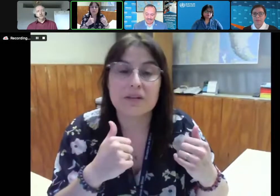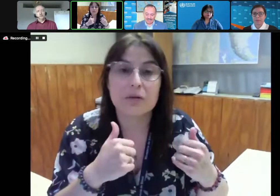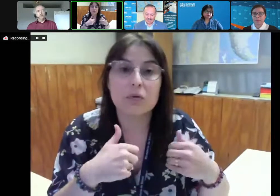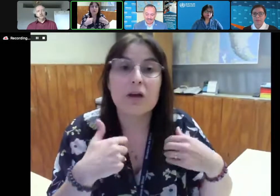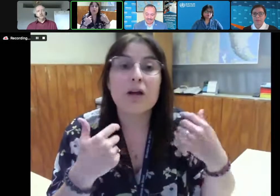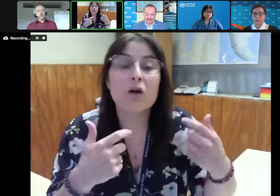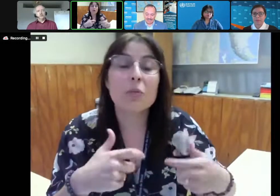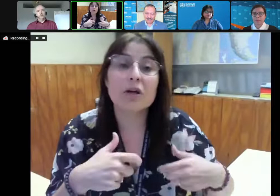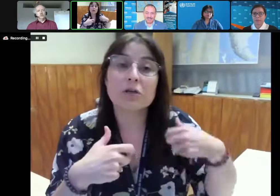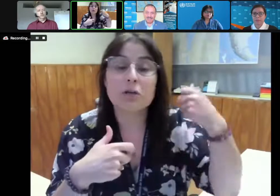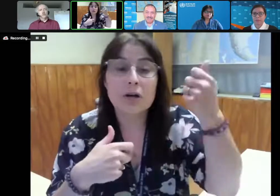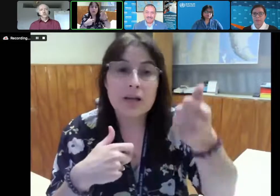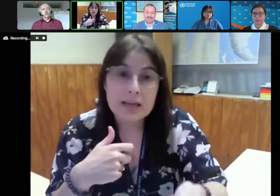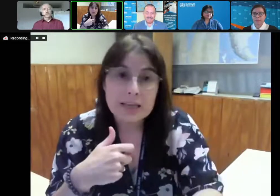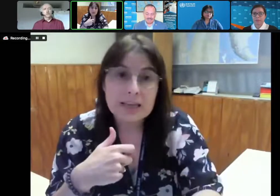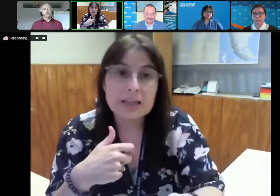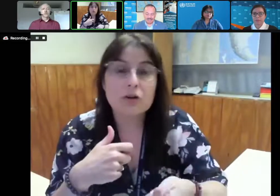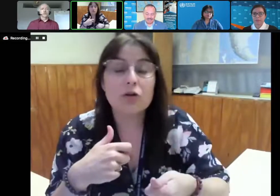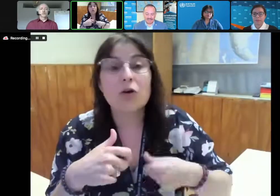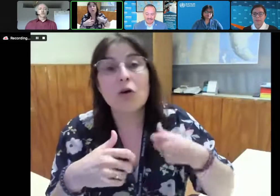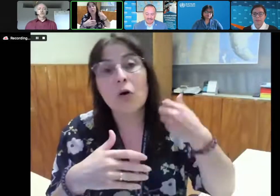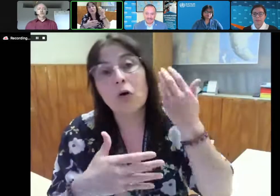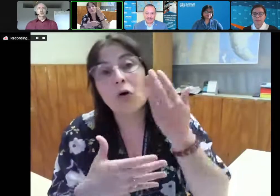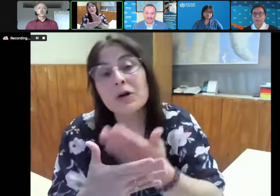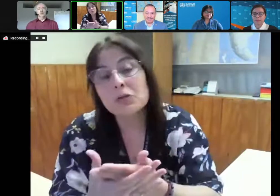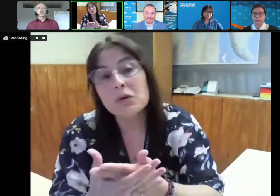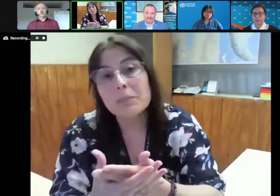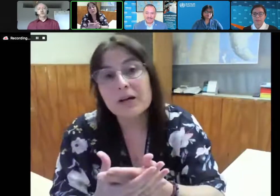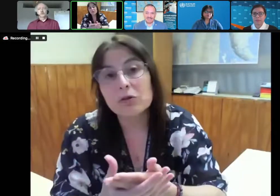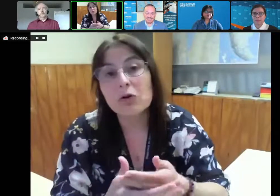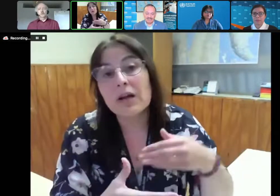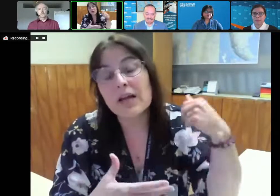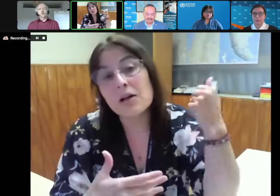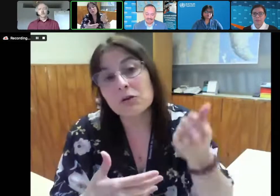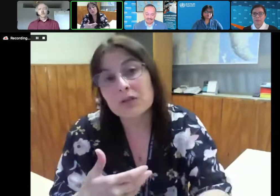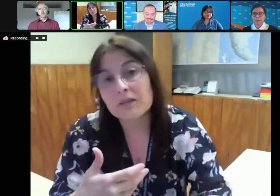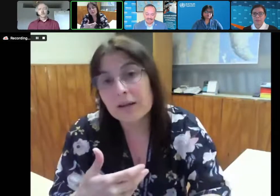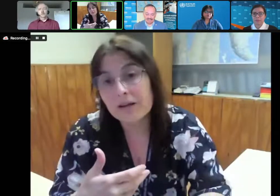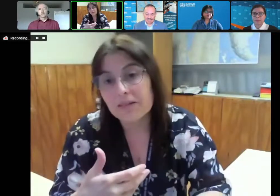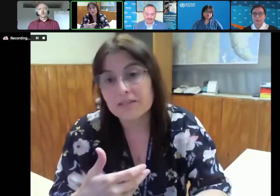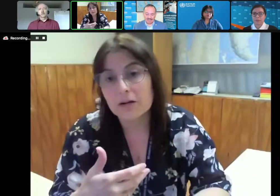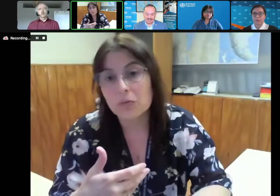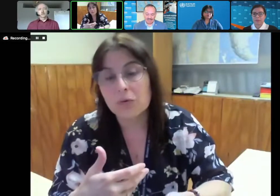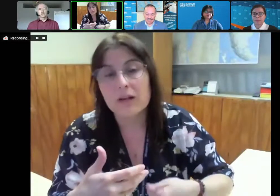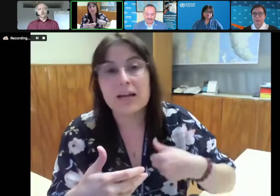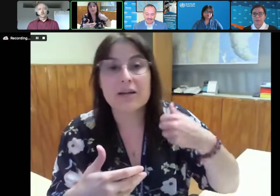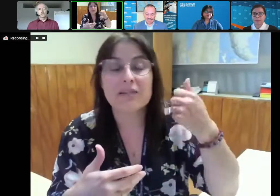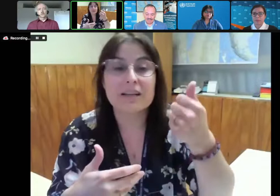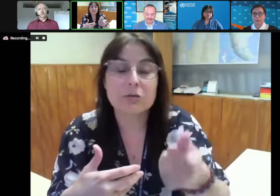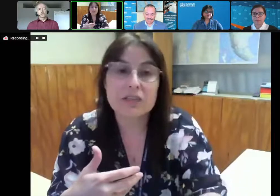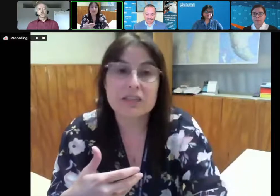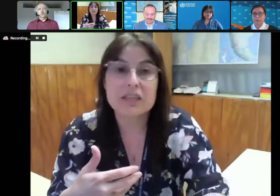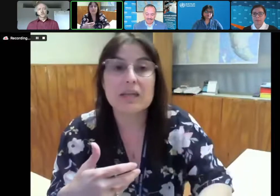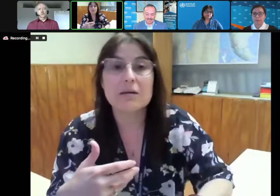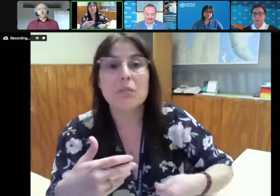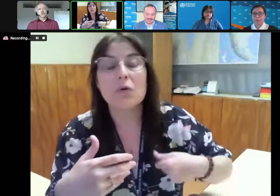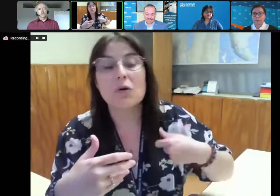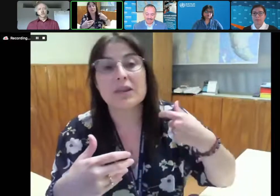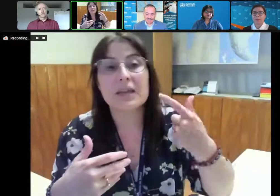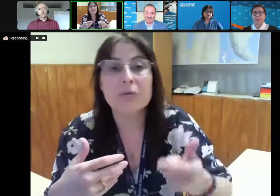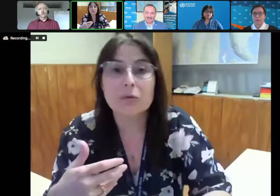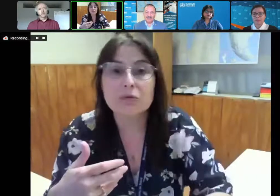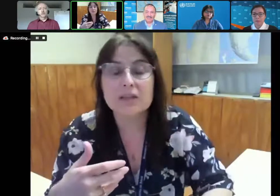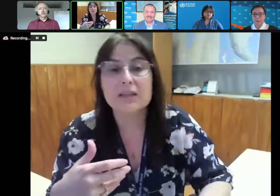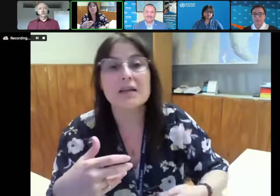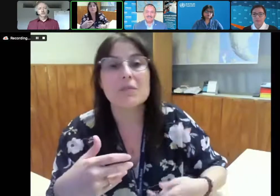equipos de salud, cómo esto generó o cómo esto impactó en los sistemas de salud, el nivel de ausentismo,